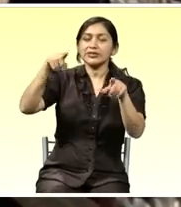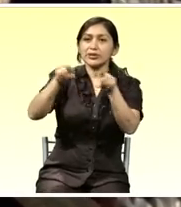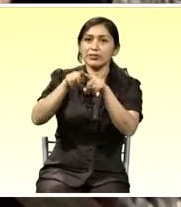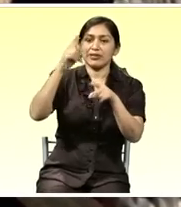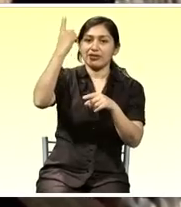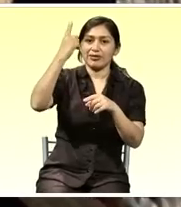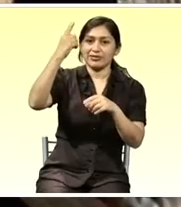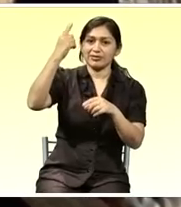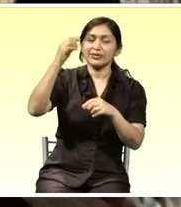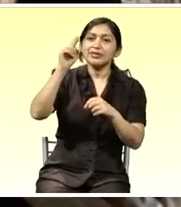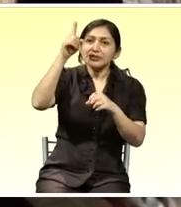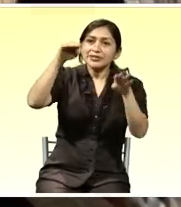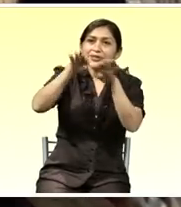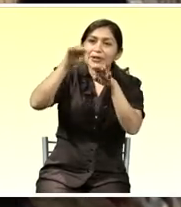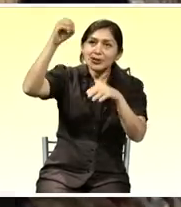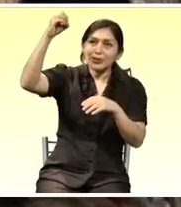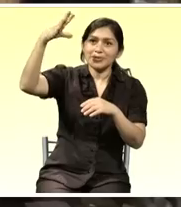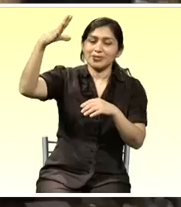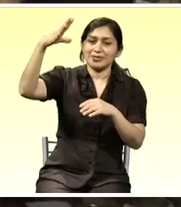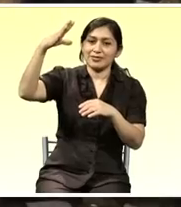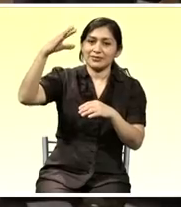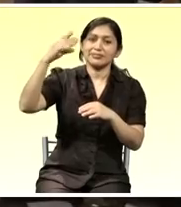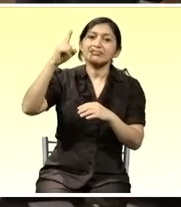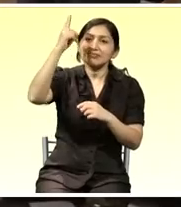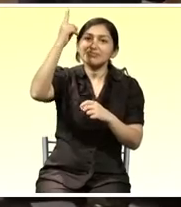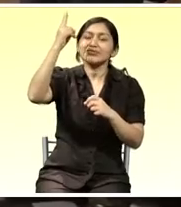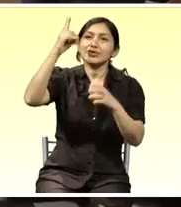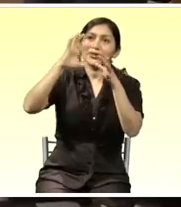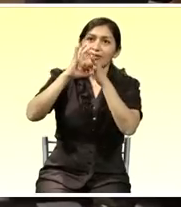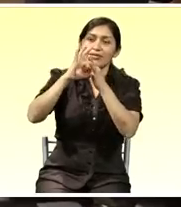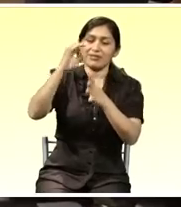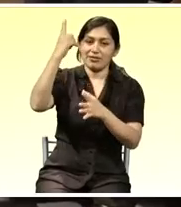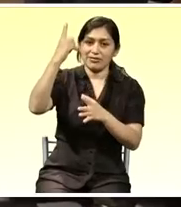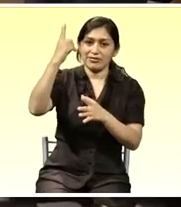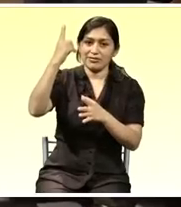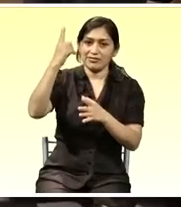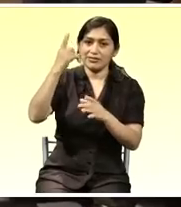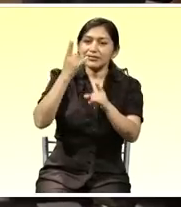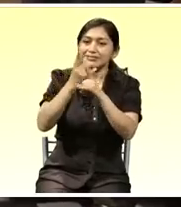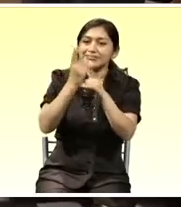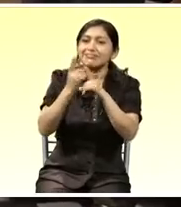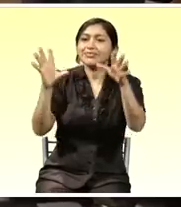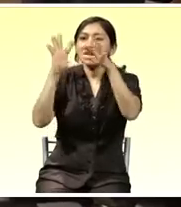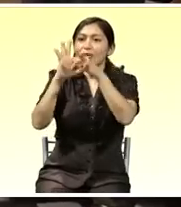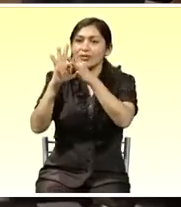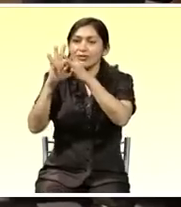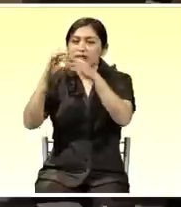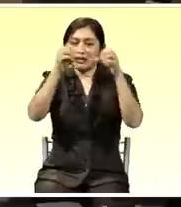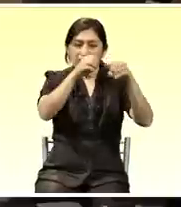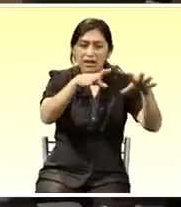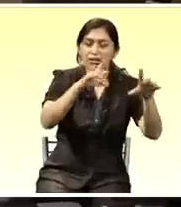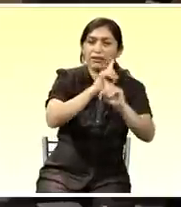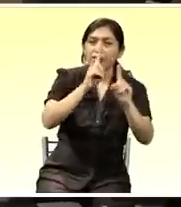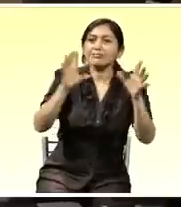luz, Dios verdadero de Dios verdadero, engendrado, no creado, de la misma